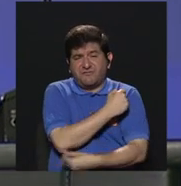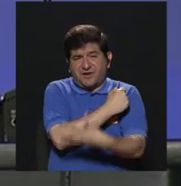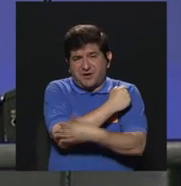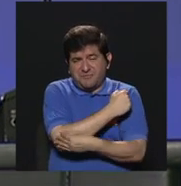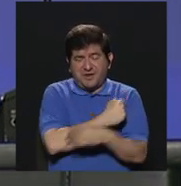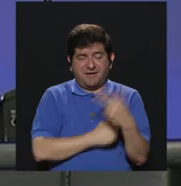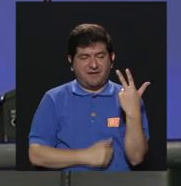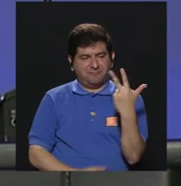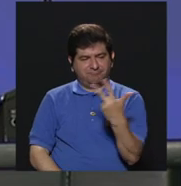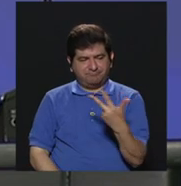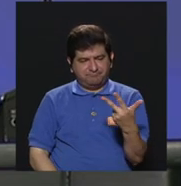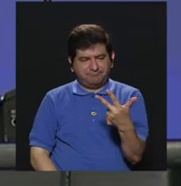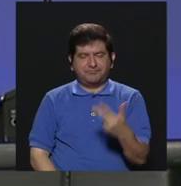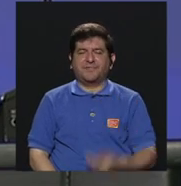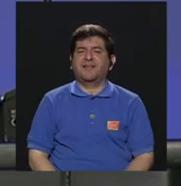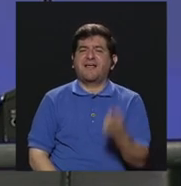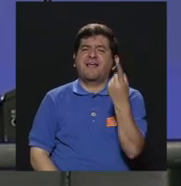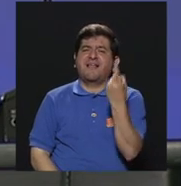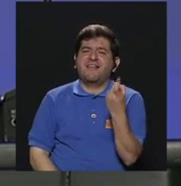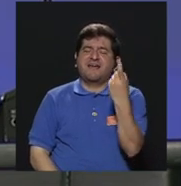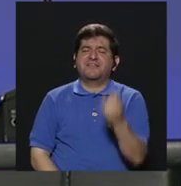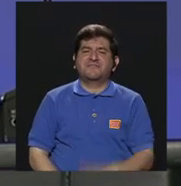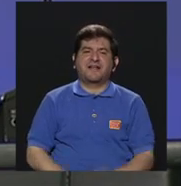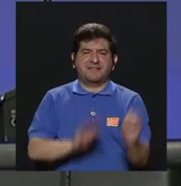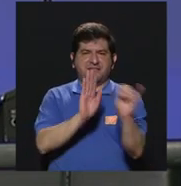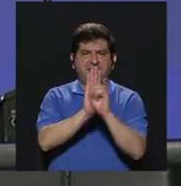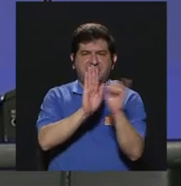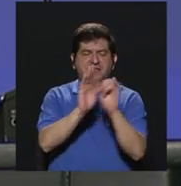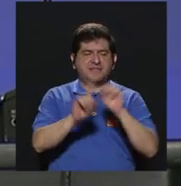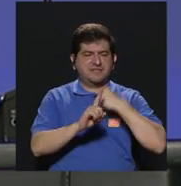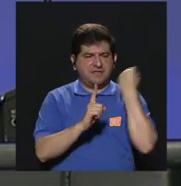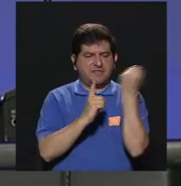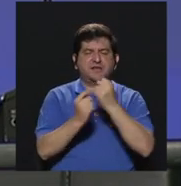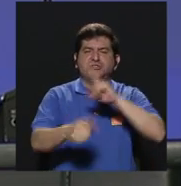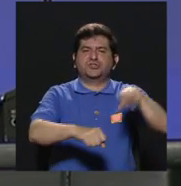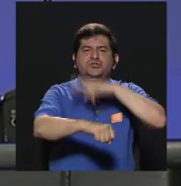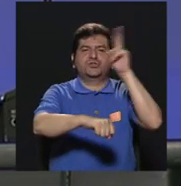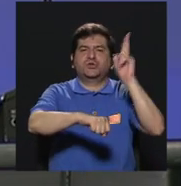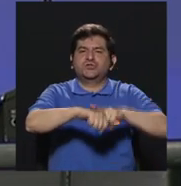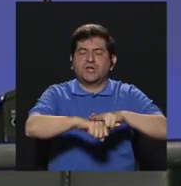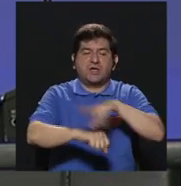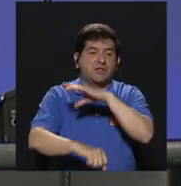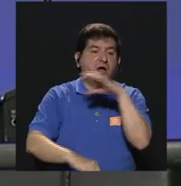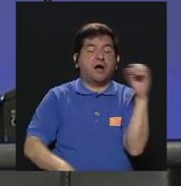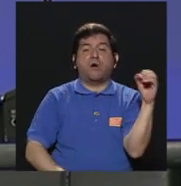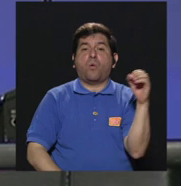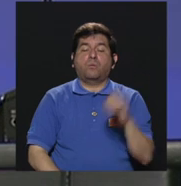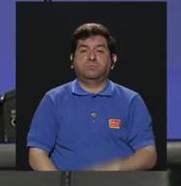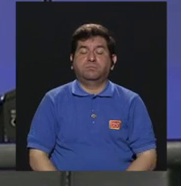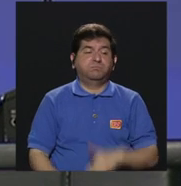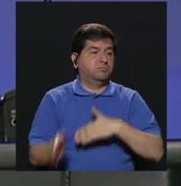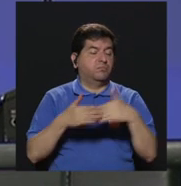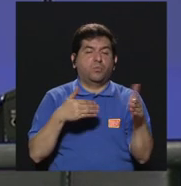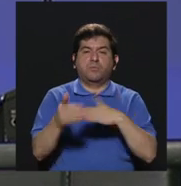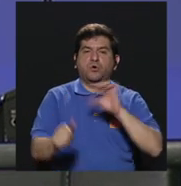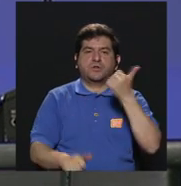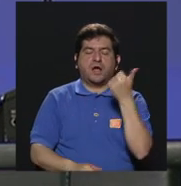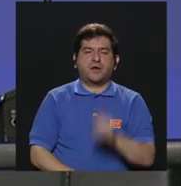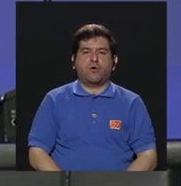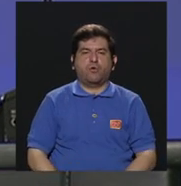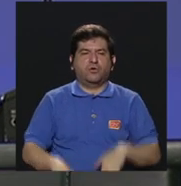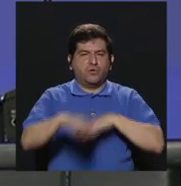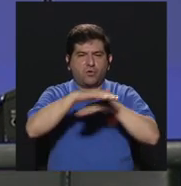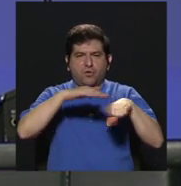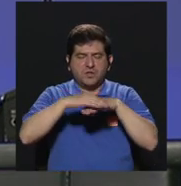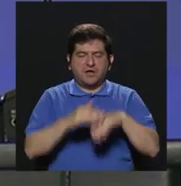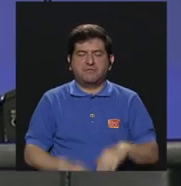empobrecidas, carezca de identificación con la sociedad nacional o con cualquier otro referente